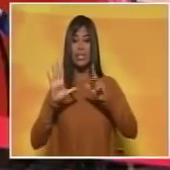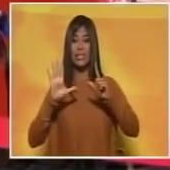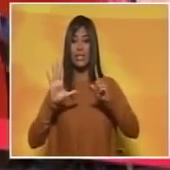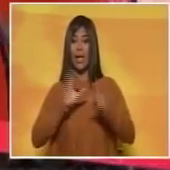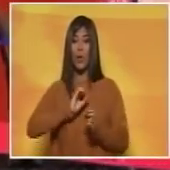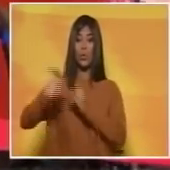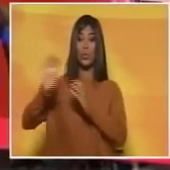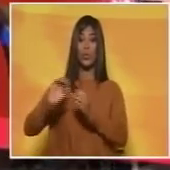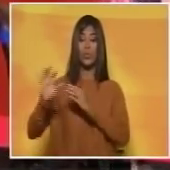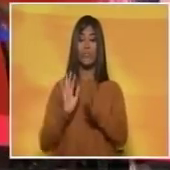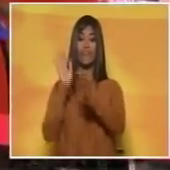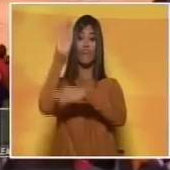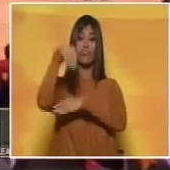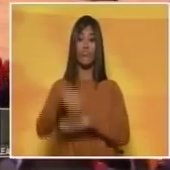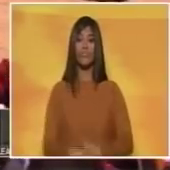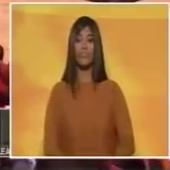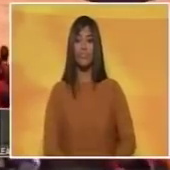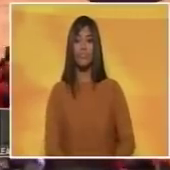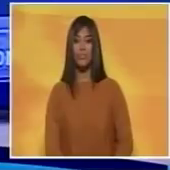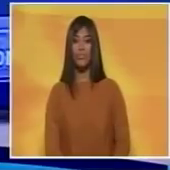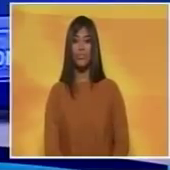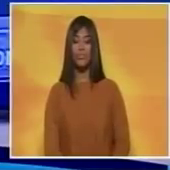pases para canasta.